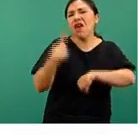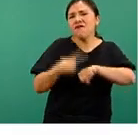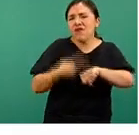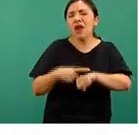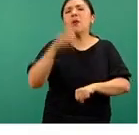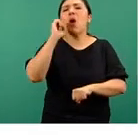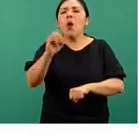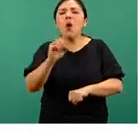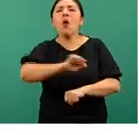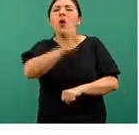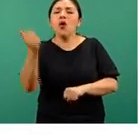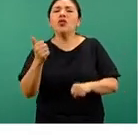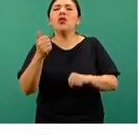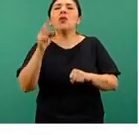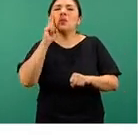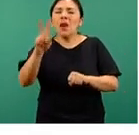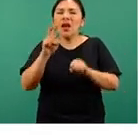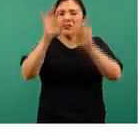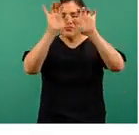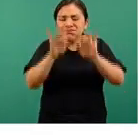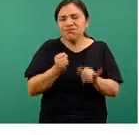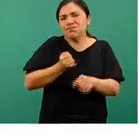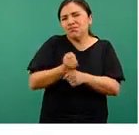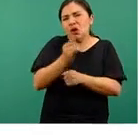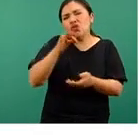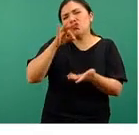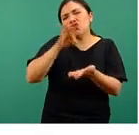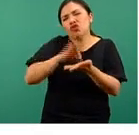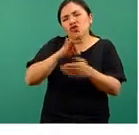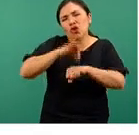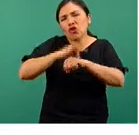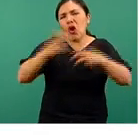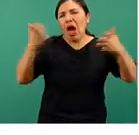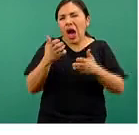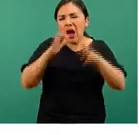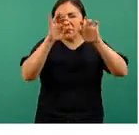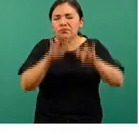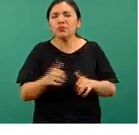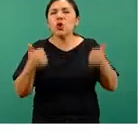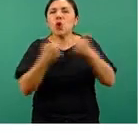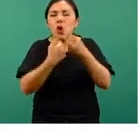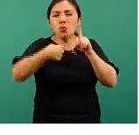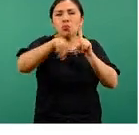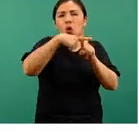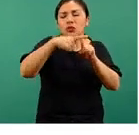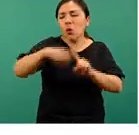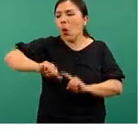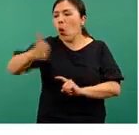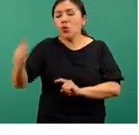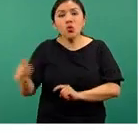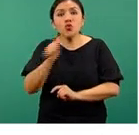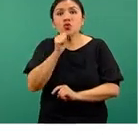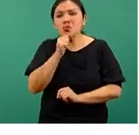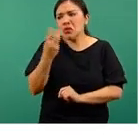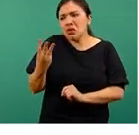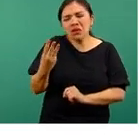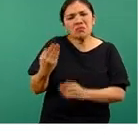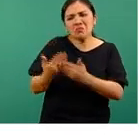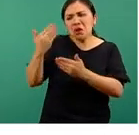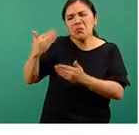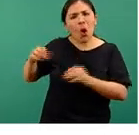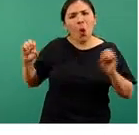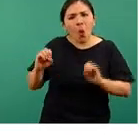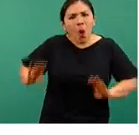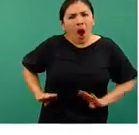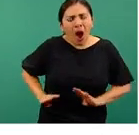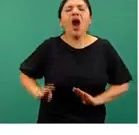e integramos porcentajes de positividad a aquellos que todavía no tienen algunas de estos tres antecedentes y